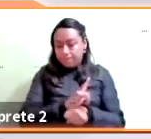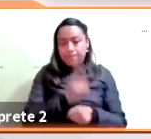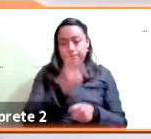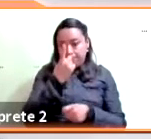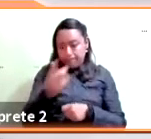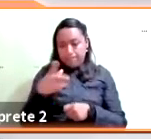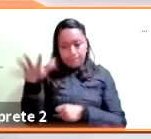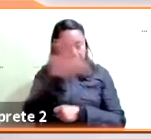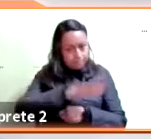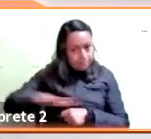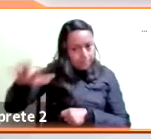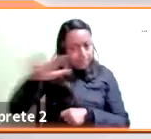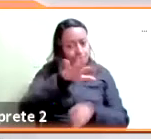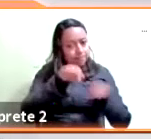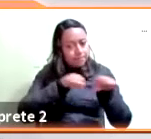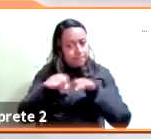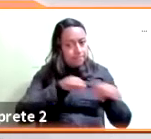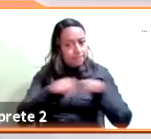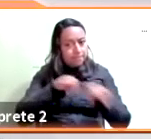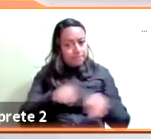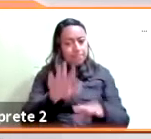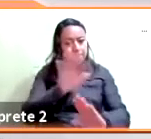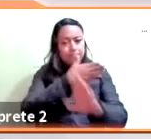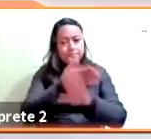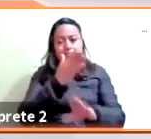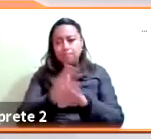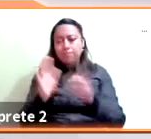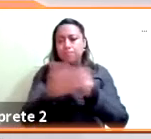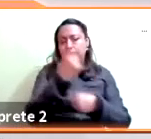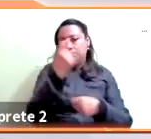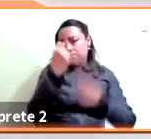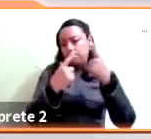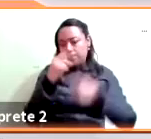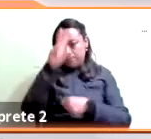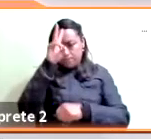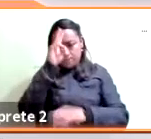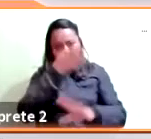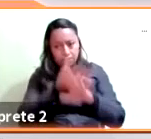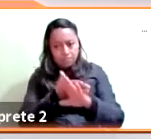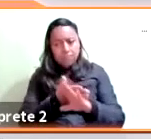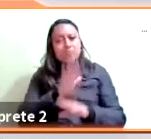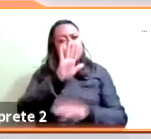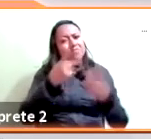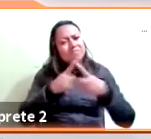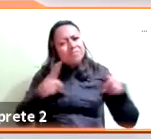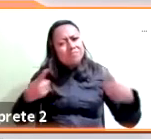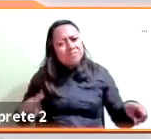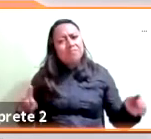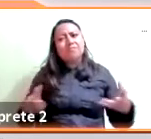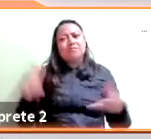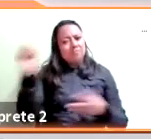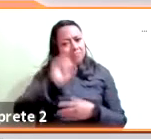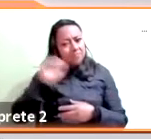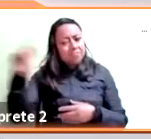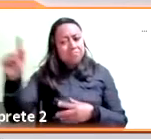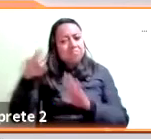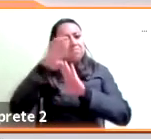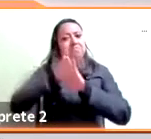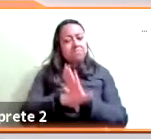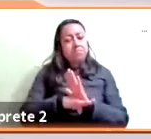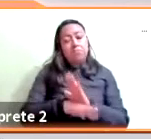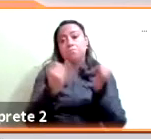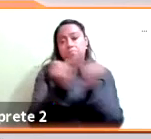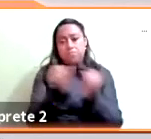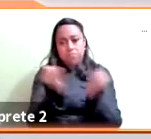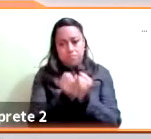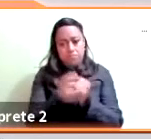por la presencia de conductas violentas, se limita el desarrollo de las y los trabajadores en su vida profesional y personal. Además, que